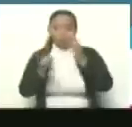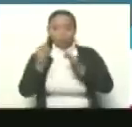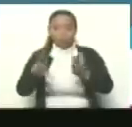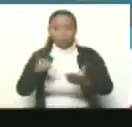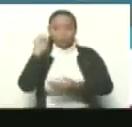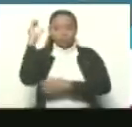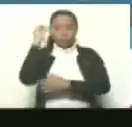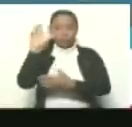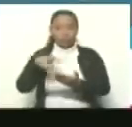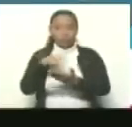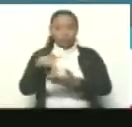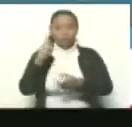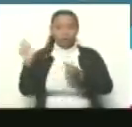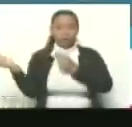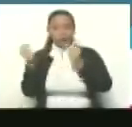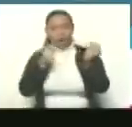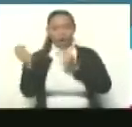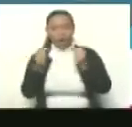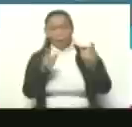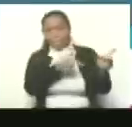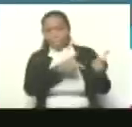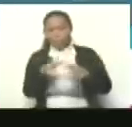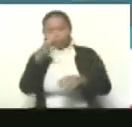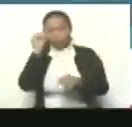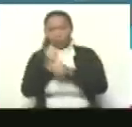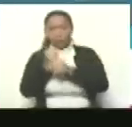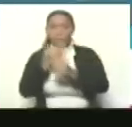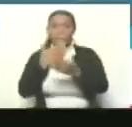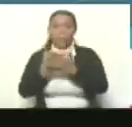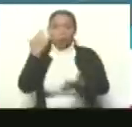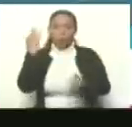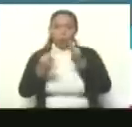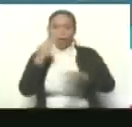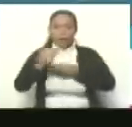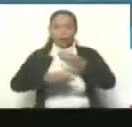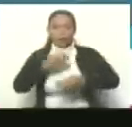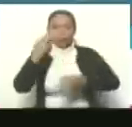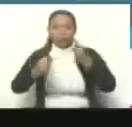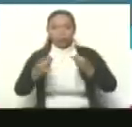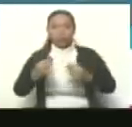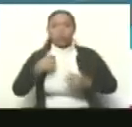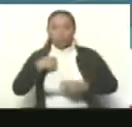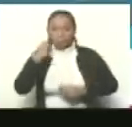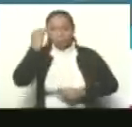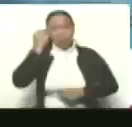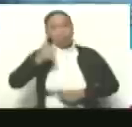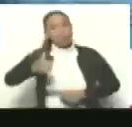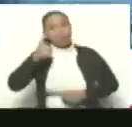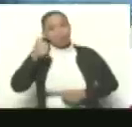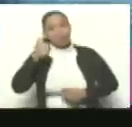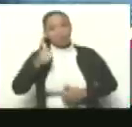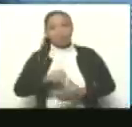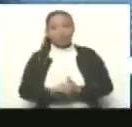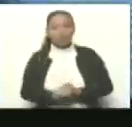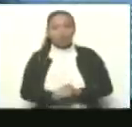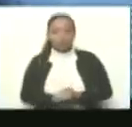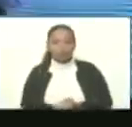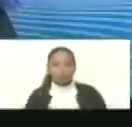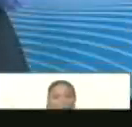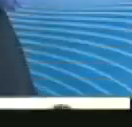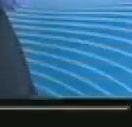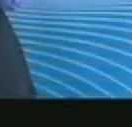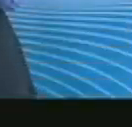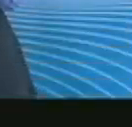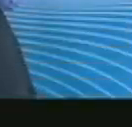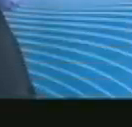un programa de trabajo para pedir justicia y hacer justicia. Me parece muy bien. Seguimos, presidente,